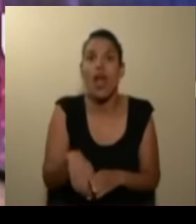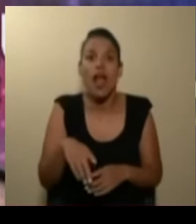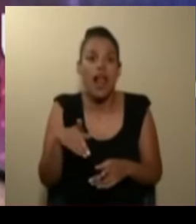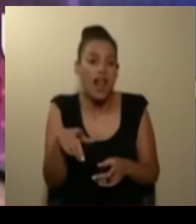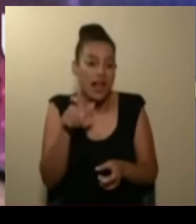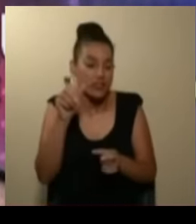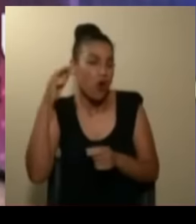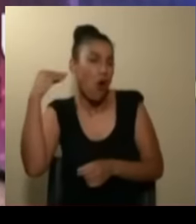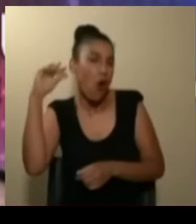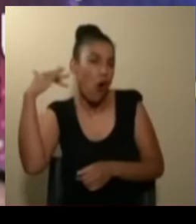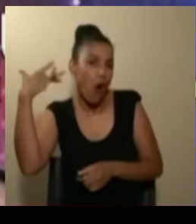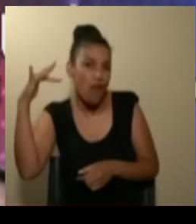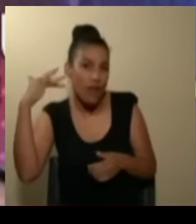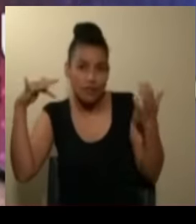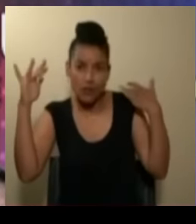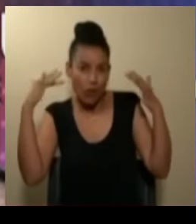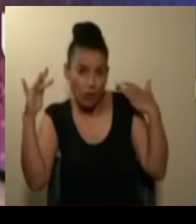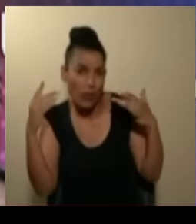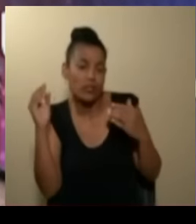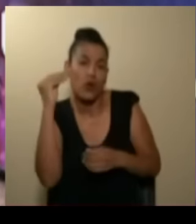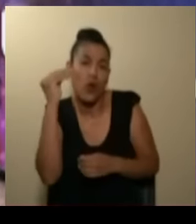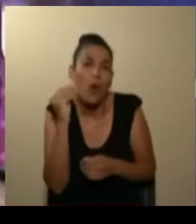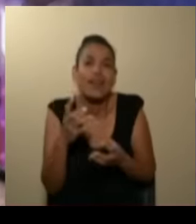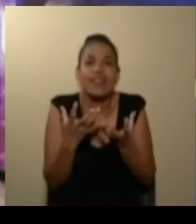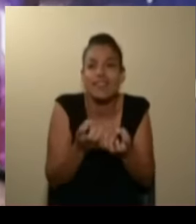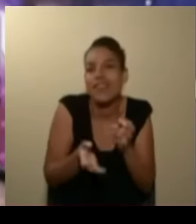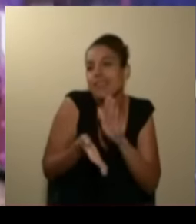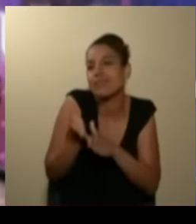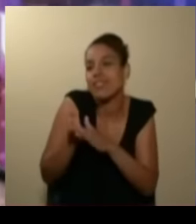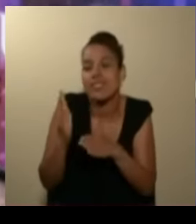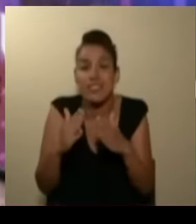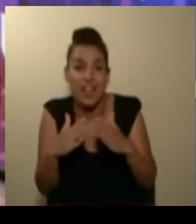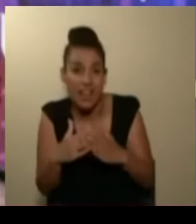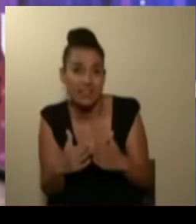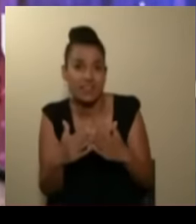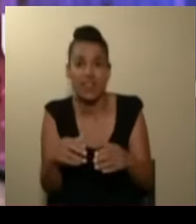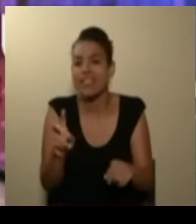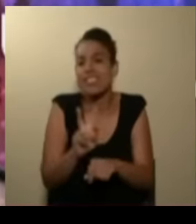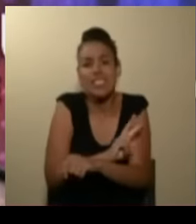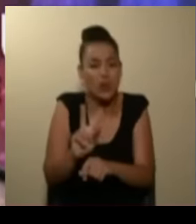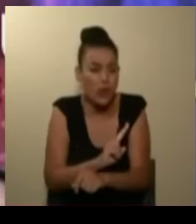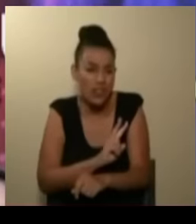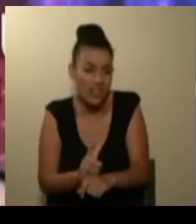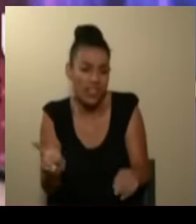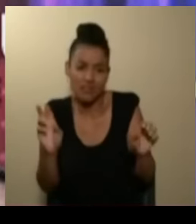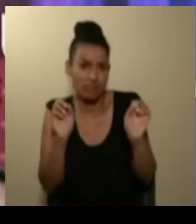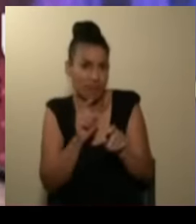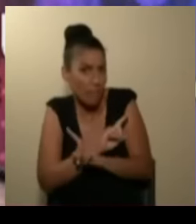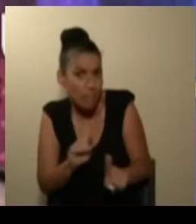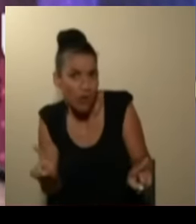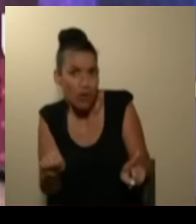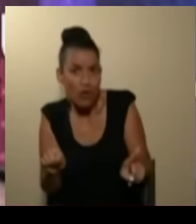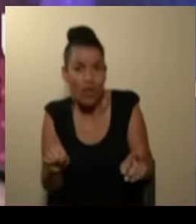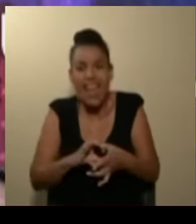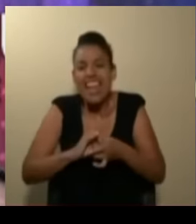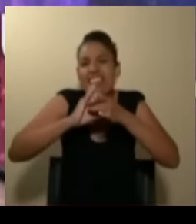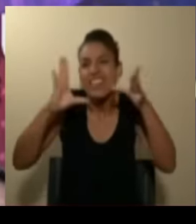las familias que viven en condiciones precarias. En seguridad tampoco, en libertad y derechos